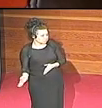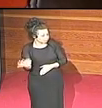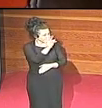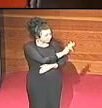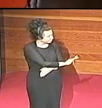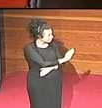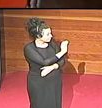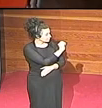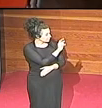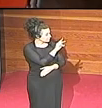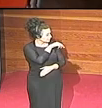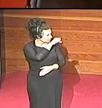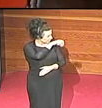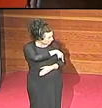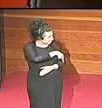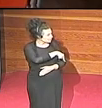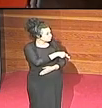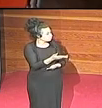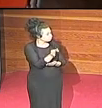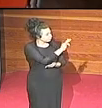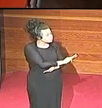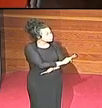favor, silencien los móviles. Muchas gracias.